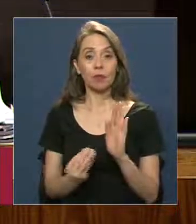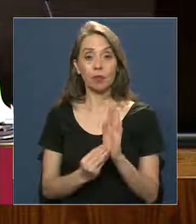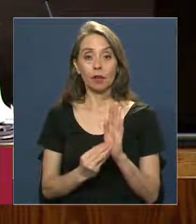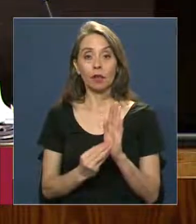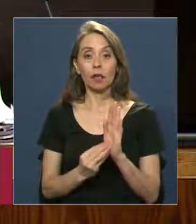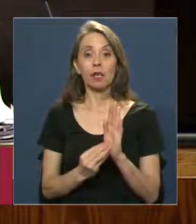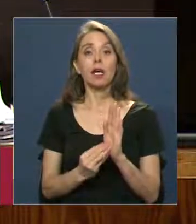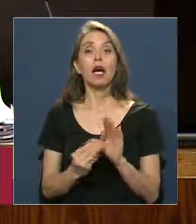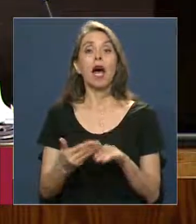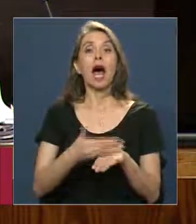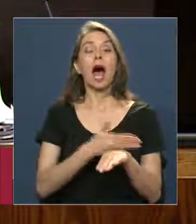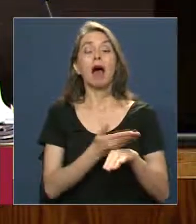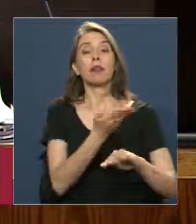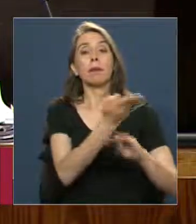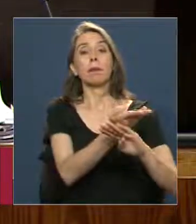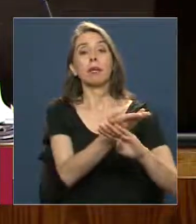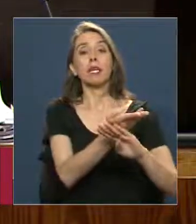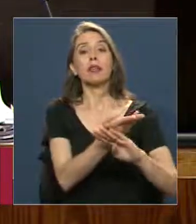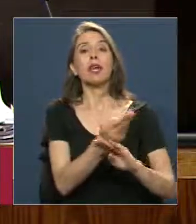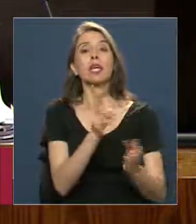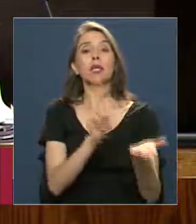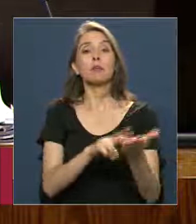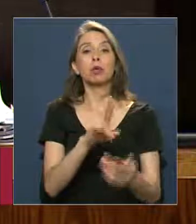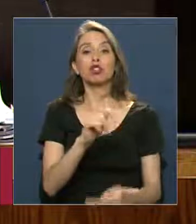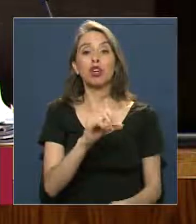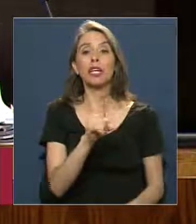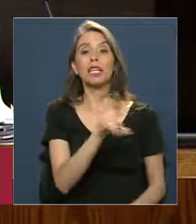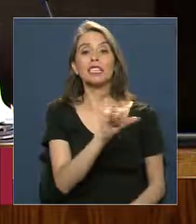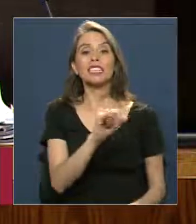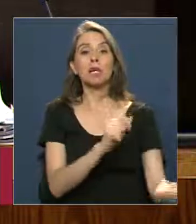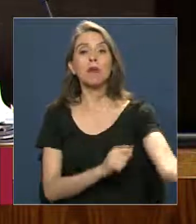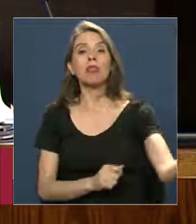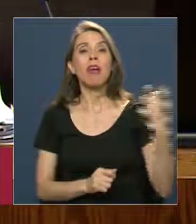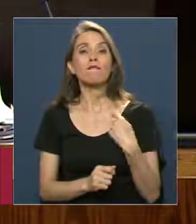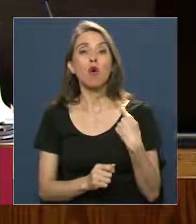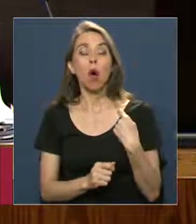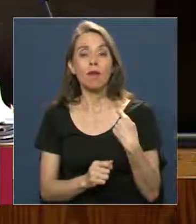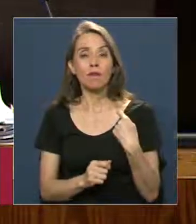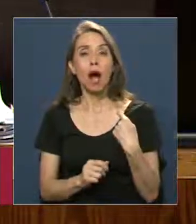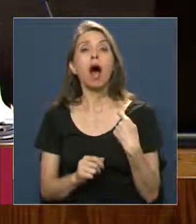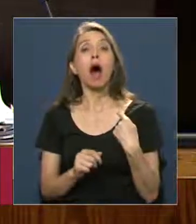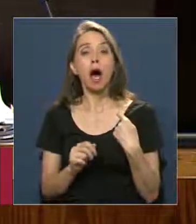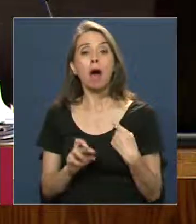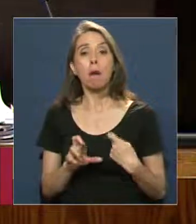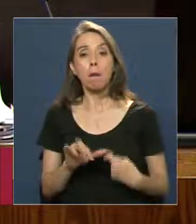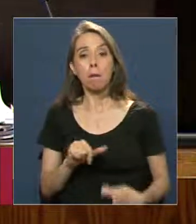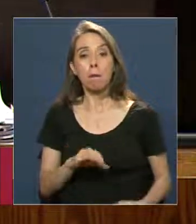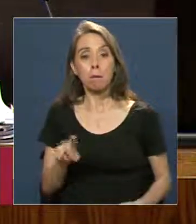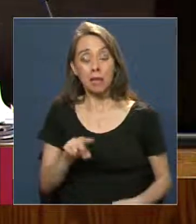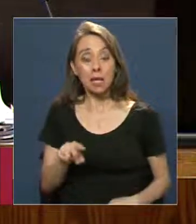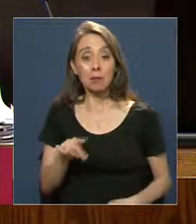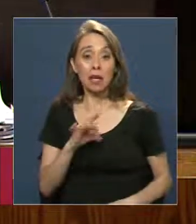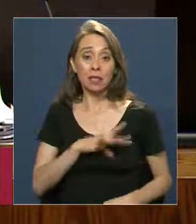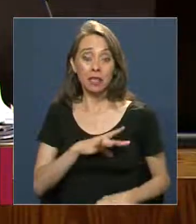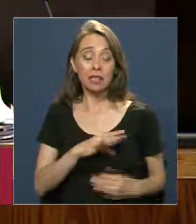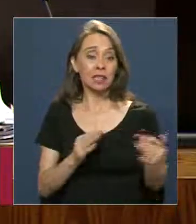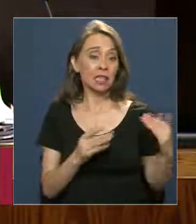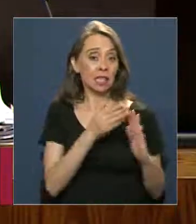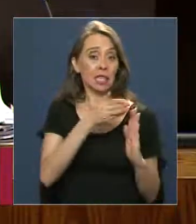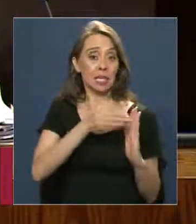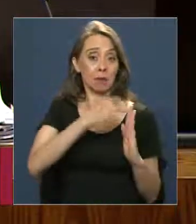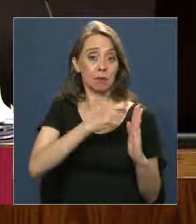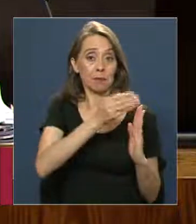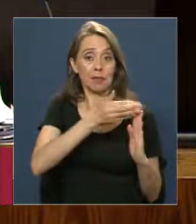la devolución anticipada del impuesto a la renta, de modo tal de que las pymes de nuestro país que han estado pasando por una